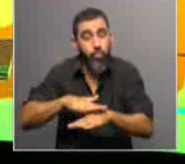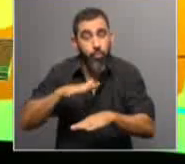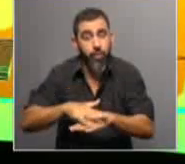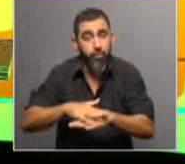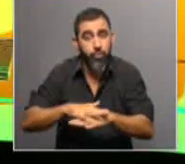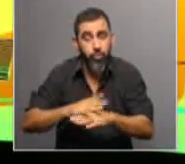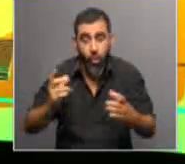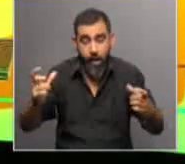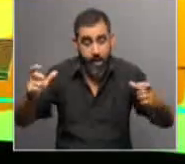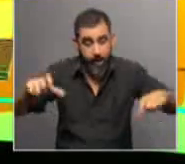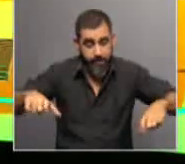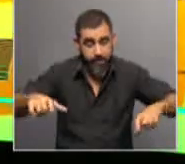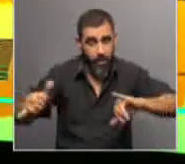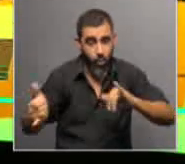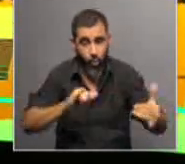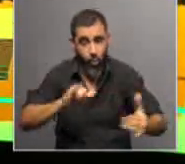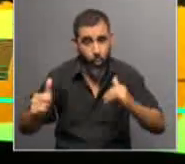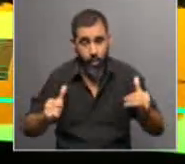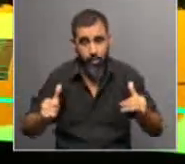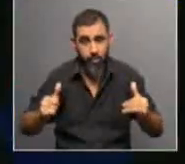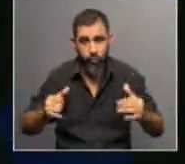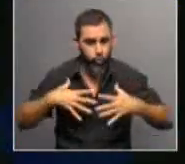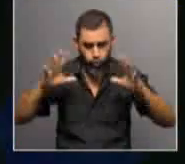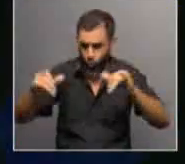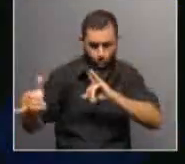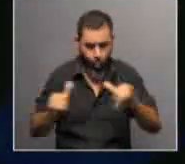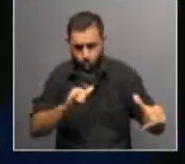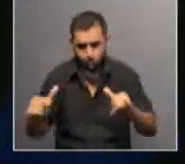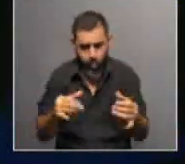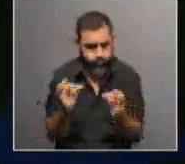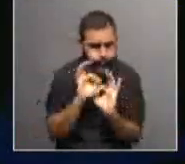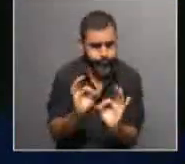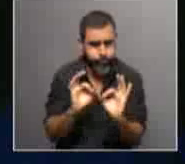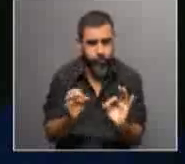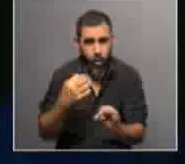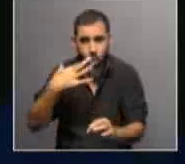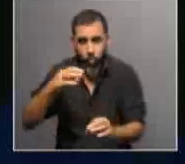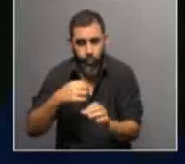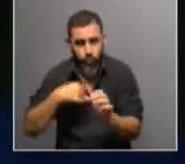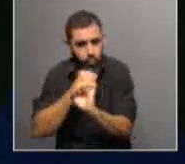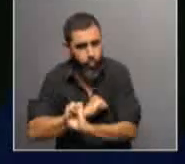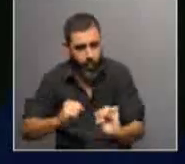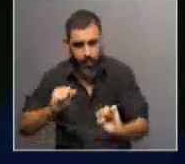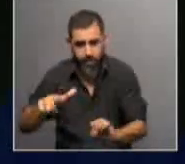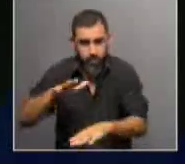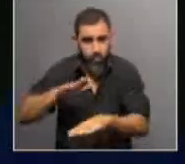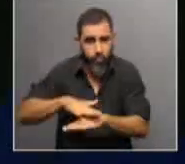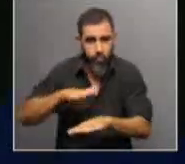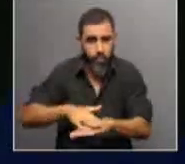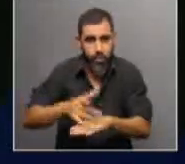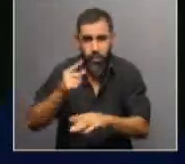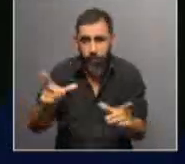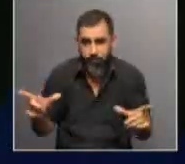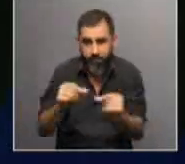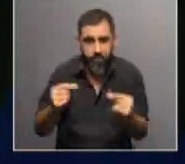en la cancha y yo me da todo, ¿entendés? Porque es la única cosa que yo podía tener en ese momento. Pero cuando se